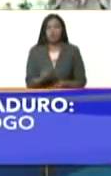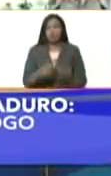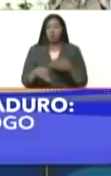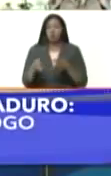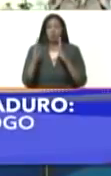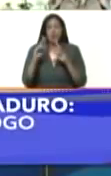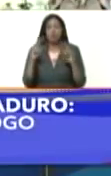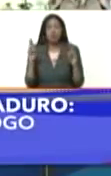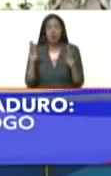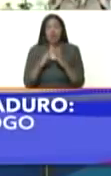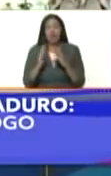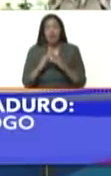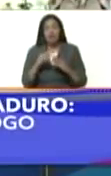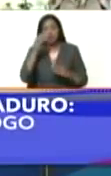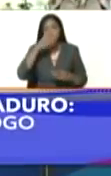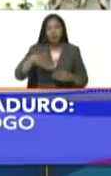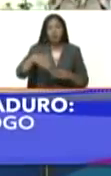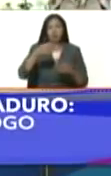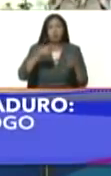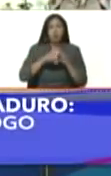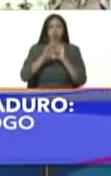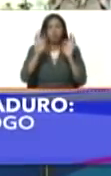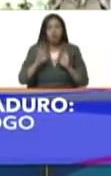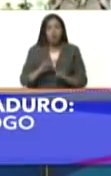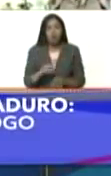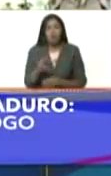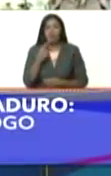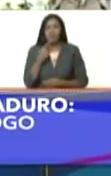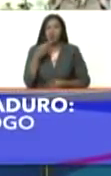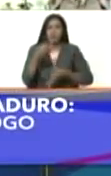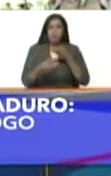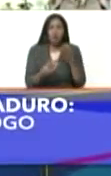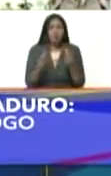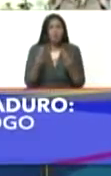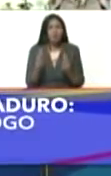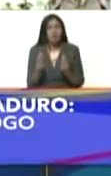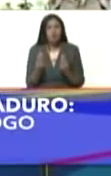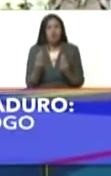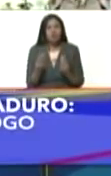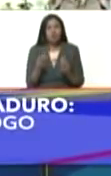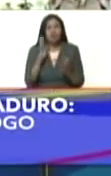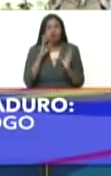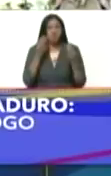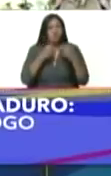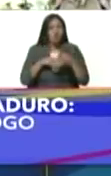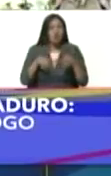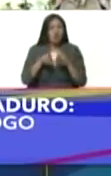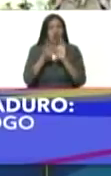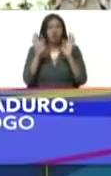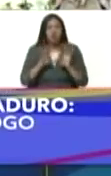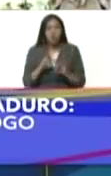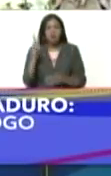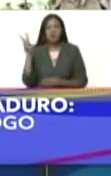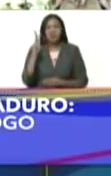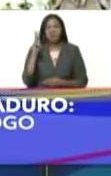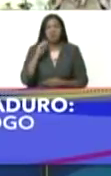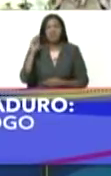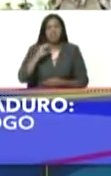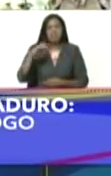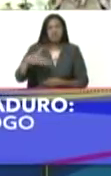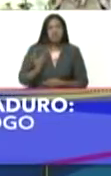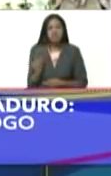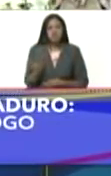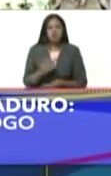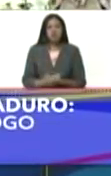construyendo las viviendas para el pueblo, digo con mucha, mucha, mucha convicción, Venezuela sí se